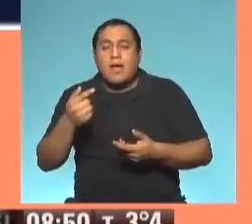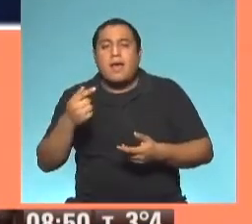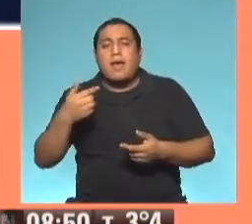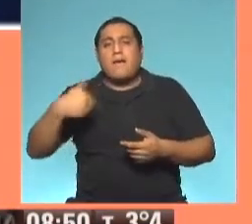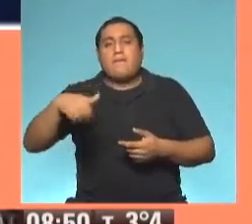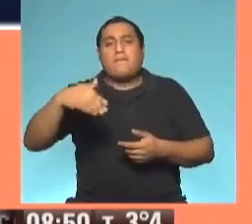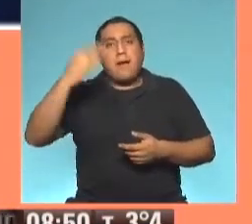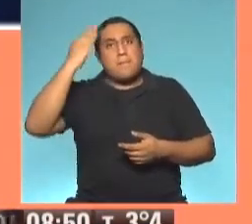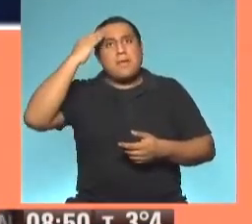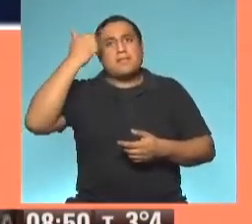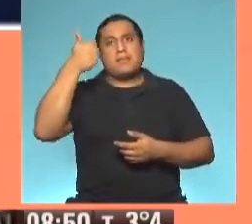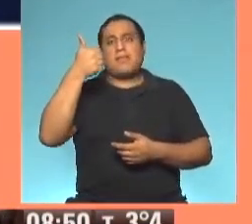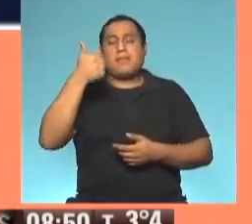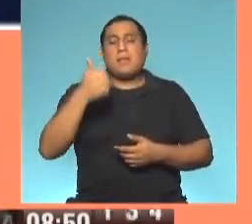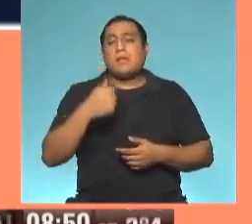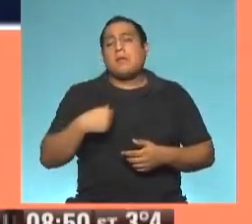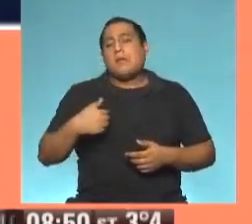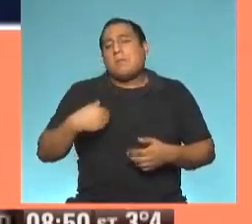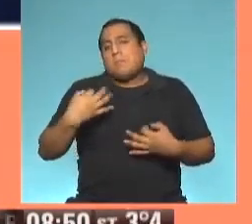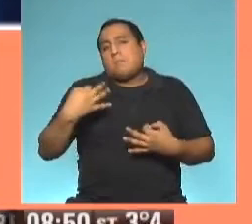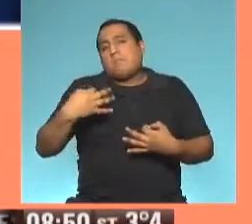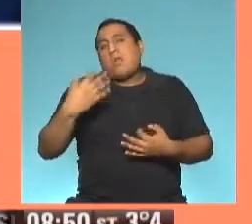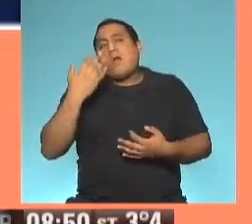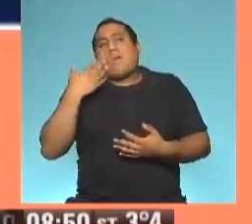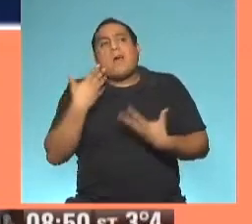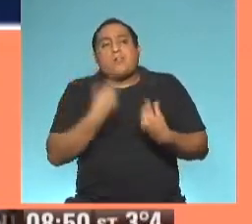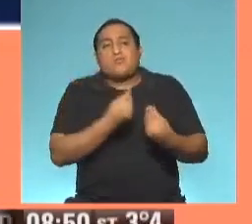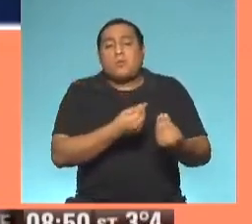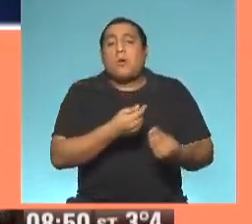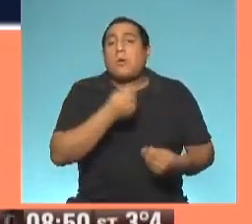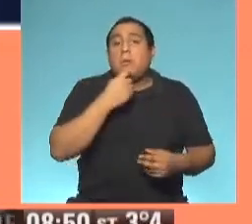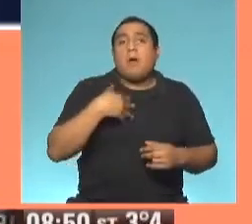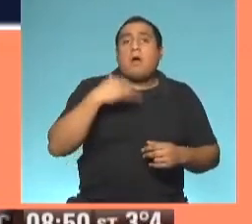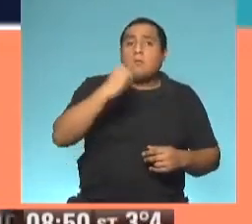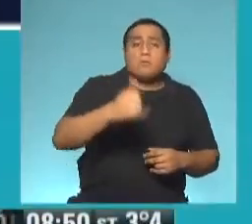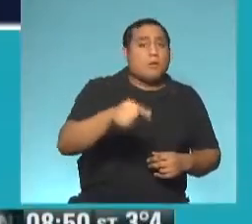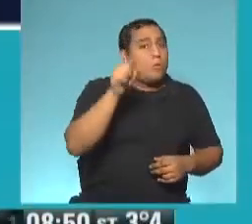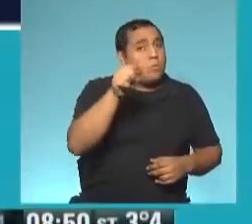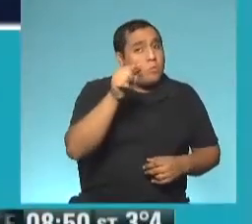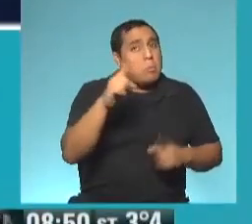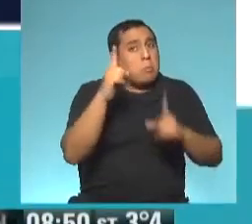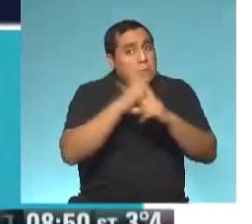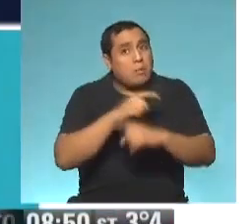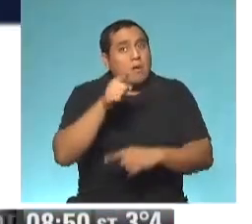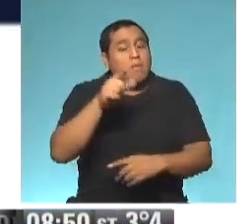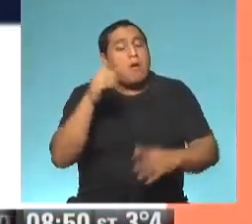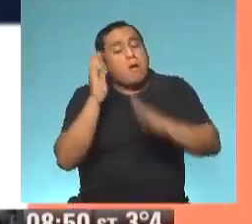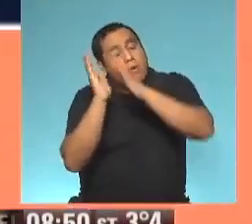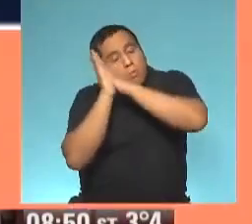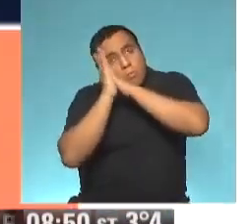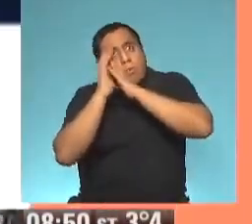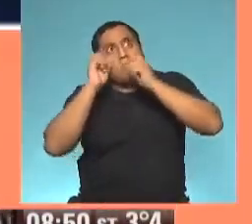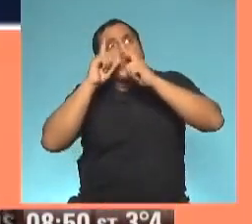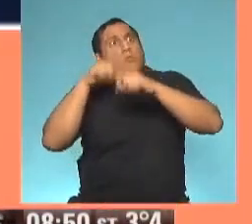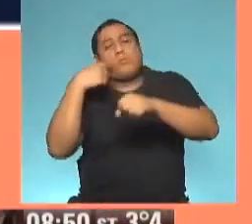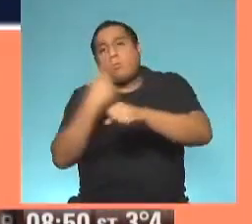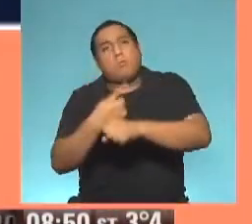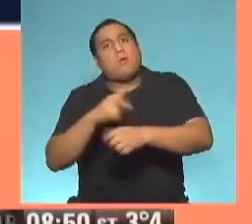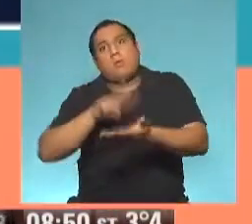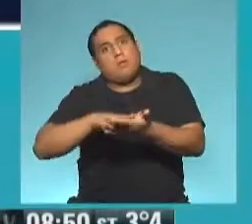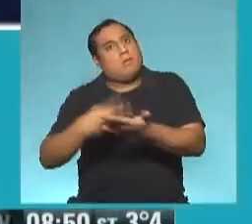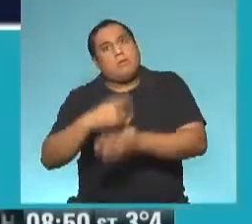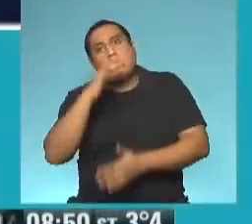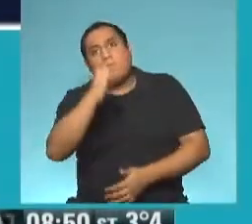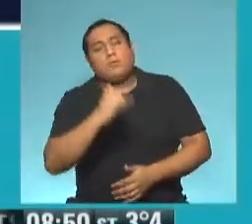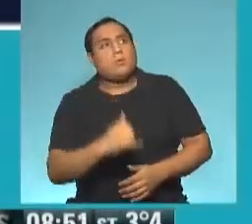importante decir solidaridad que decir es probable que usted tenga problemas de conciliación del sueño durante la cuarentena. Obvio,